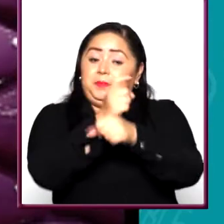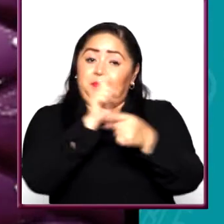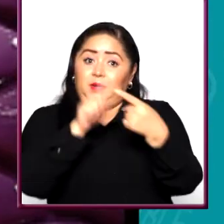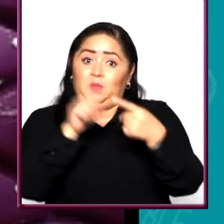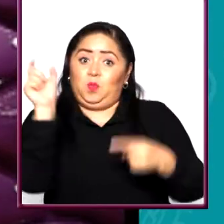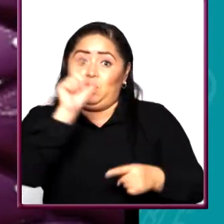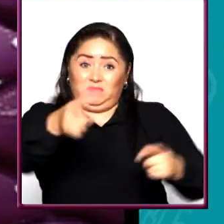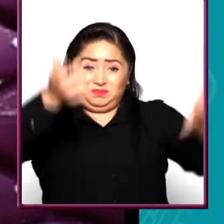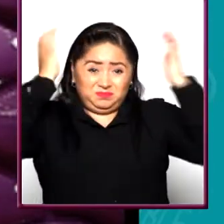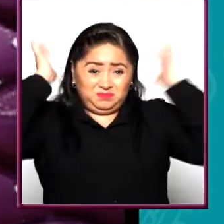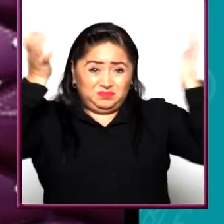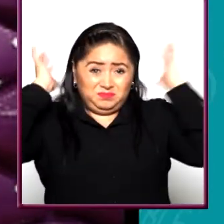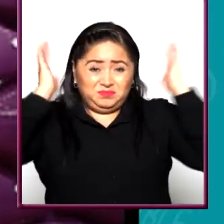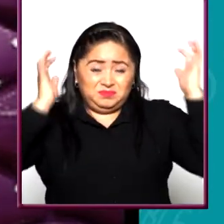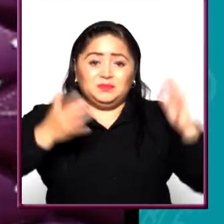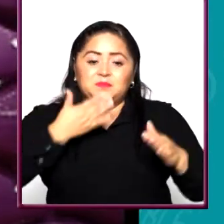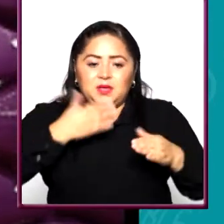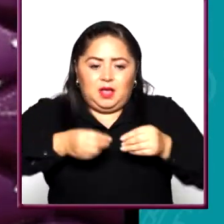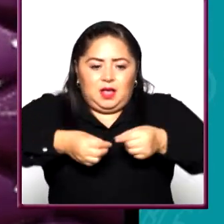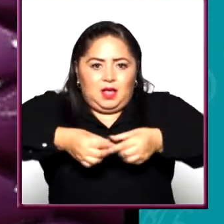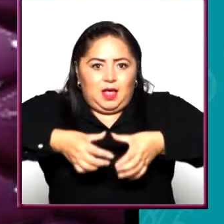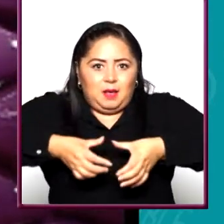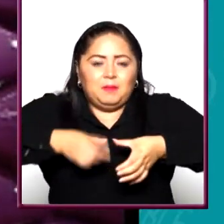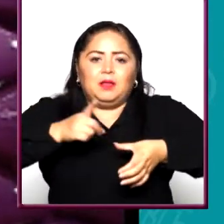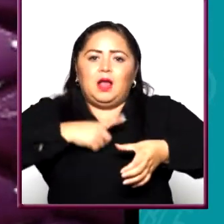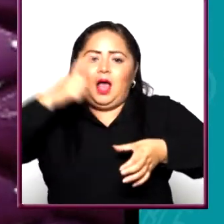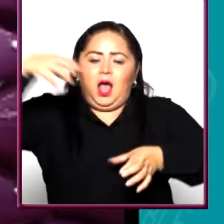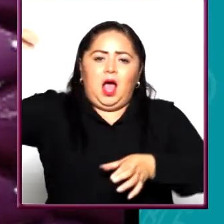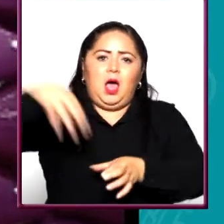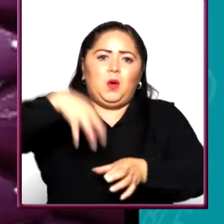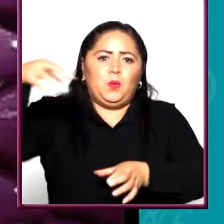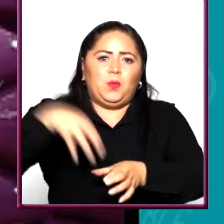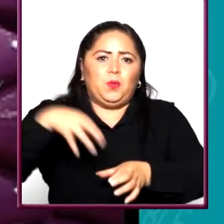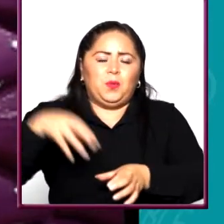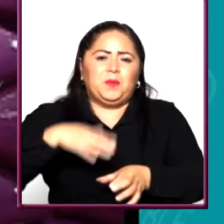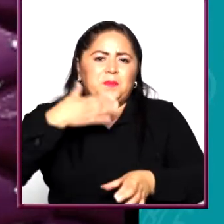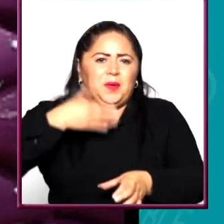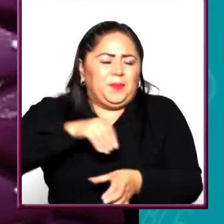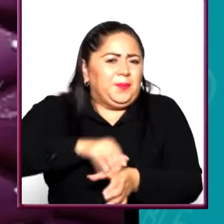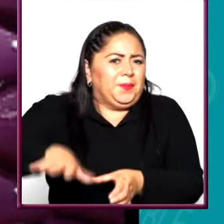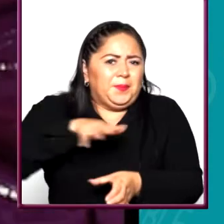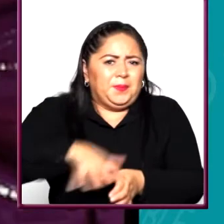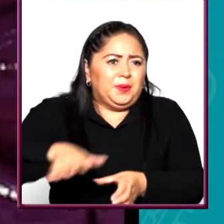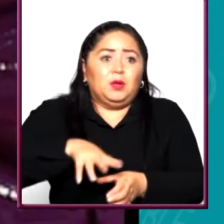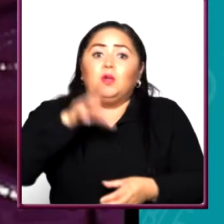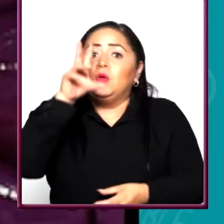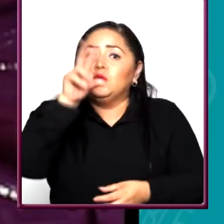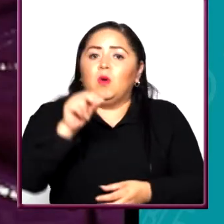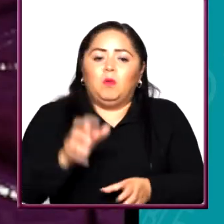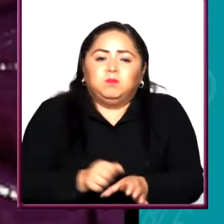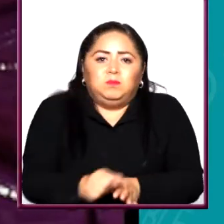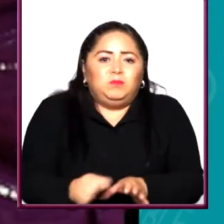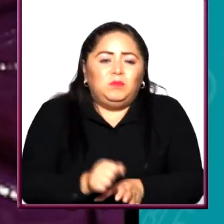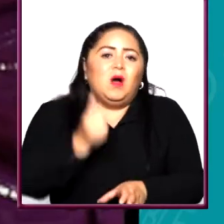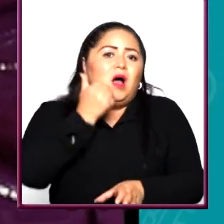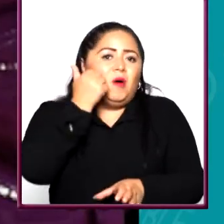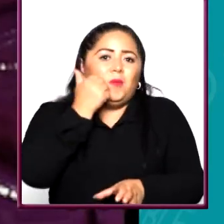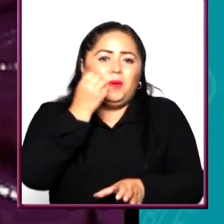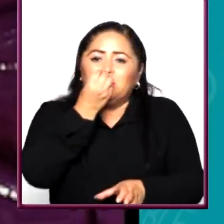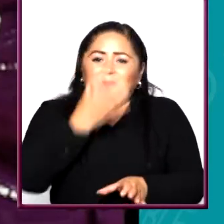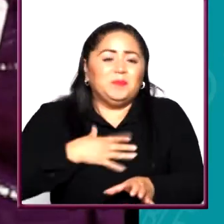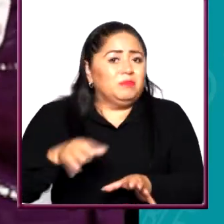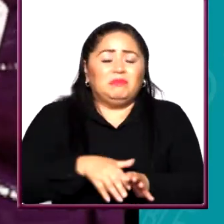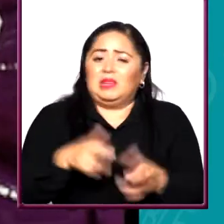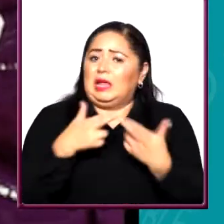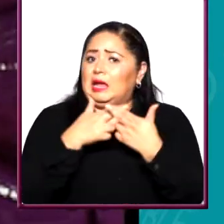Primero, cuando estés en la regadera, abre tus labios mayores y deja que el chorro de agua caiga sobre tus órganos externos. No uses esponja, ni jabón